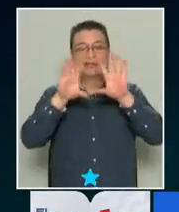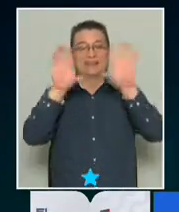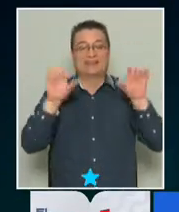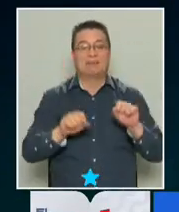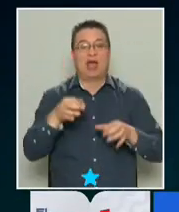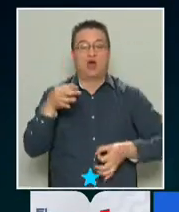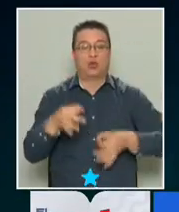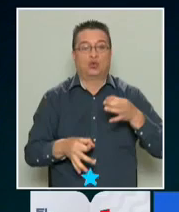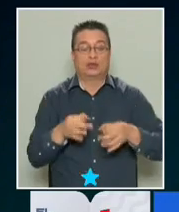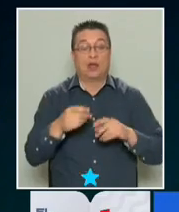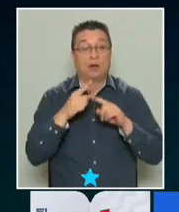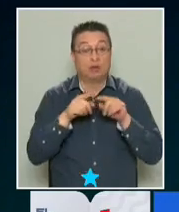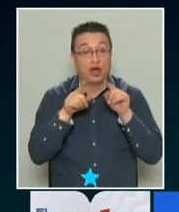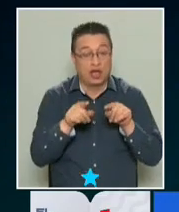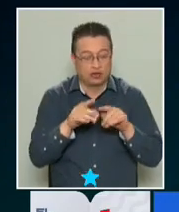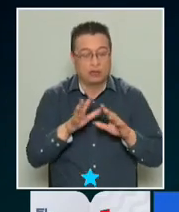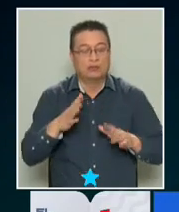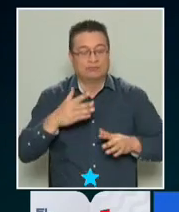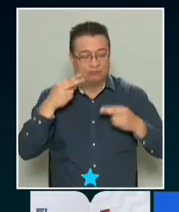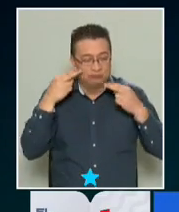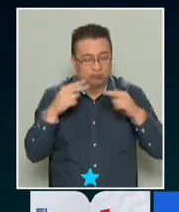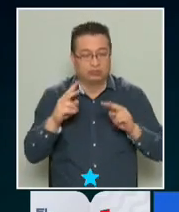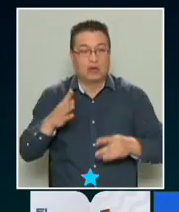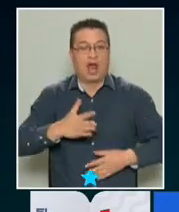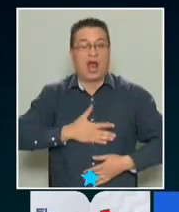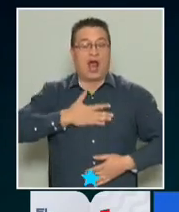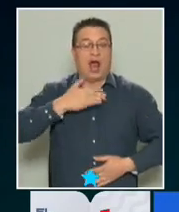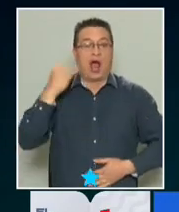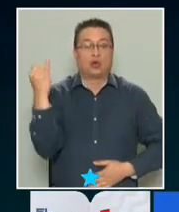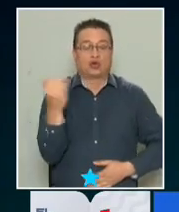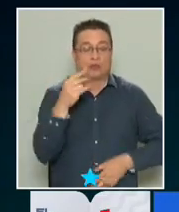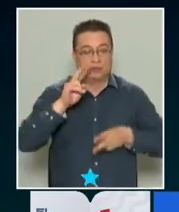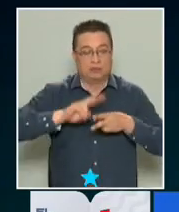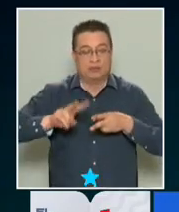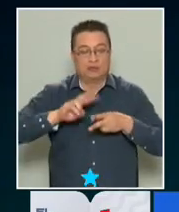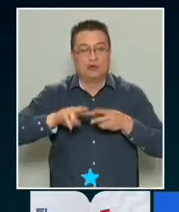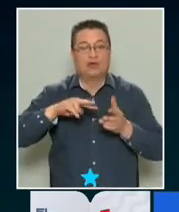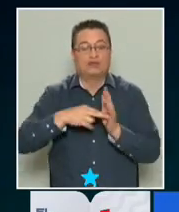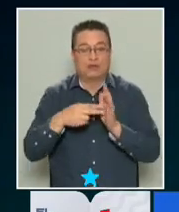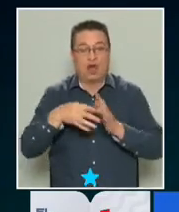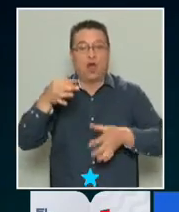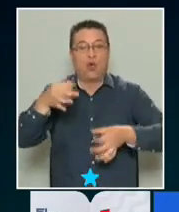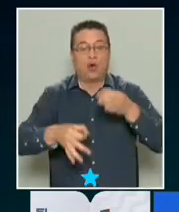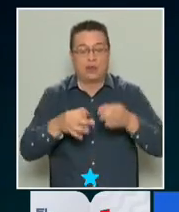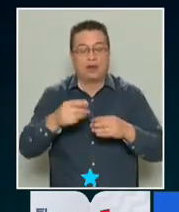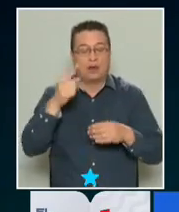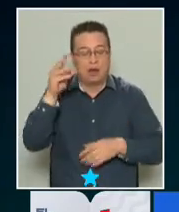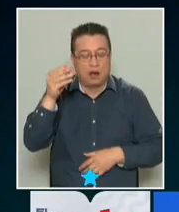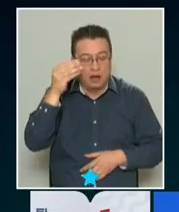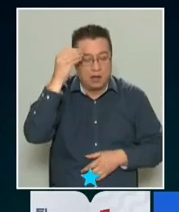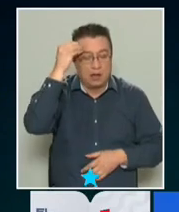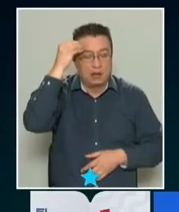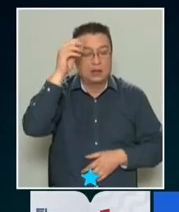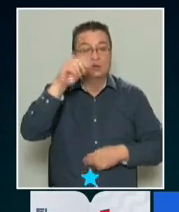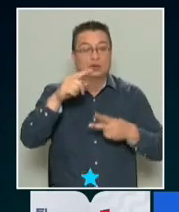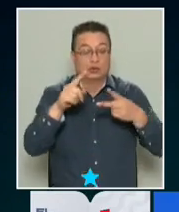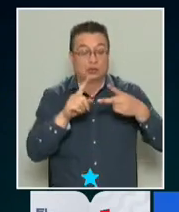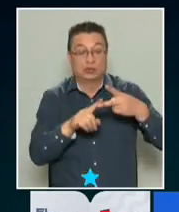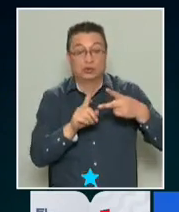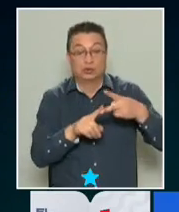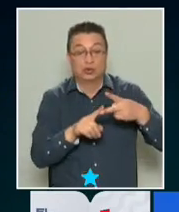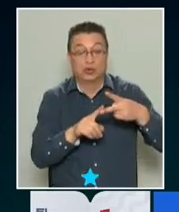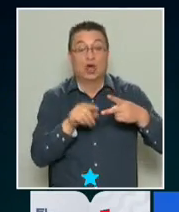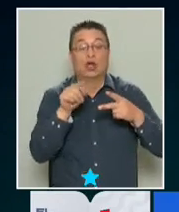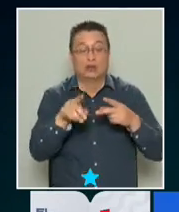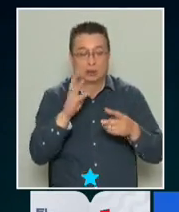justicia y por lo tanto que tenga la plena autonomía para resolver los conflictos jurídicos que se someten a su consideración y dos es que sean